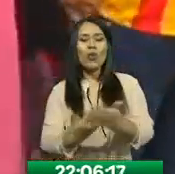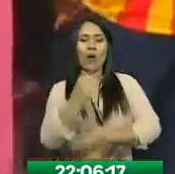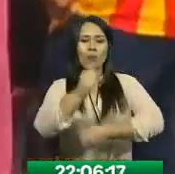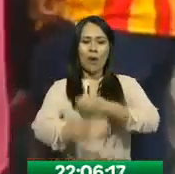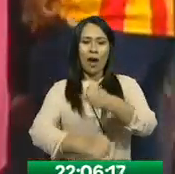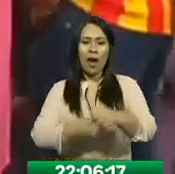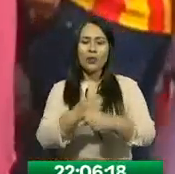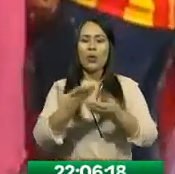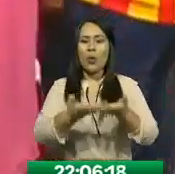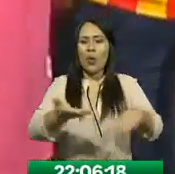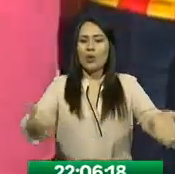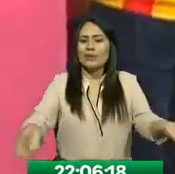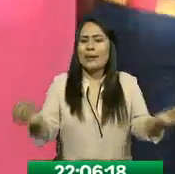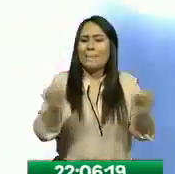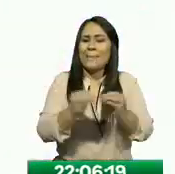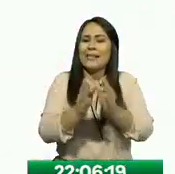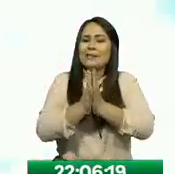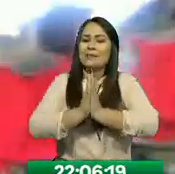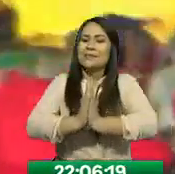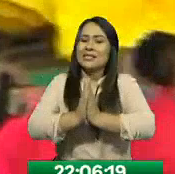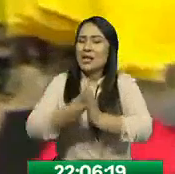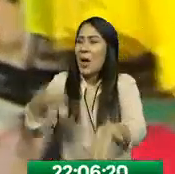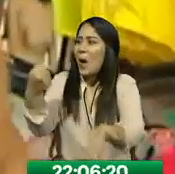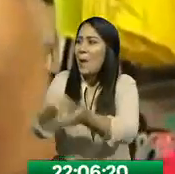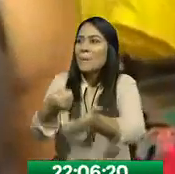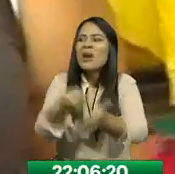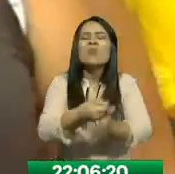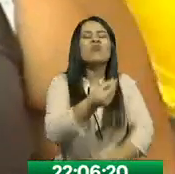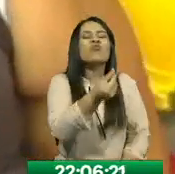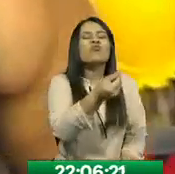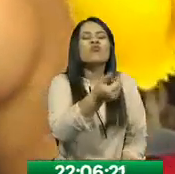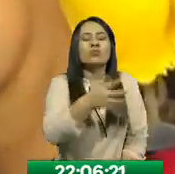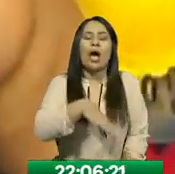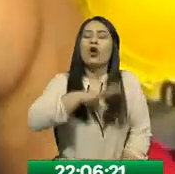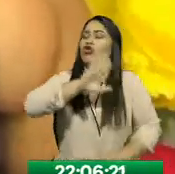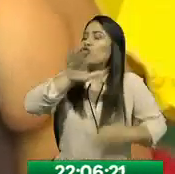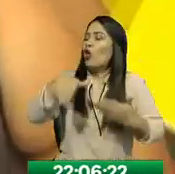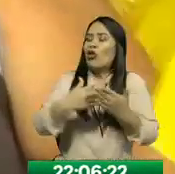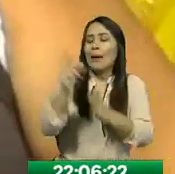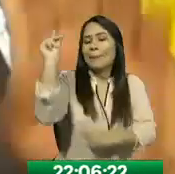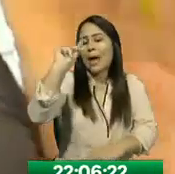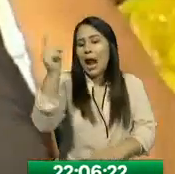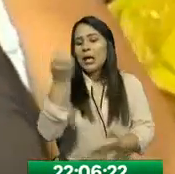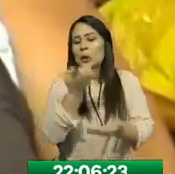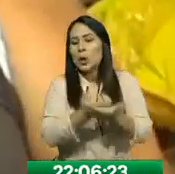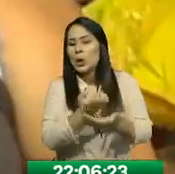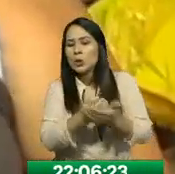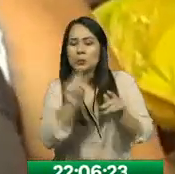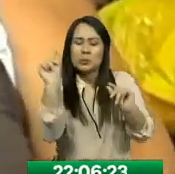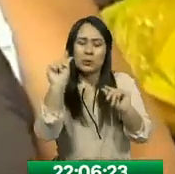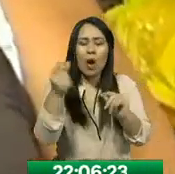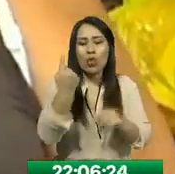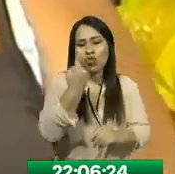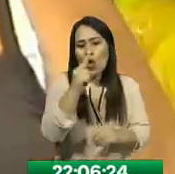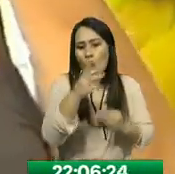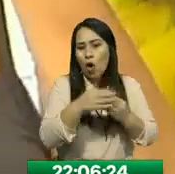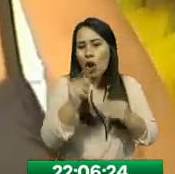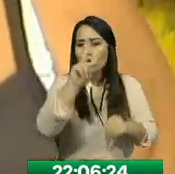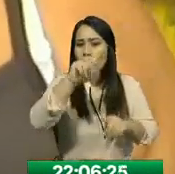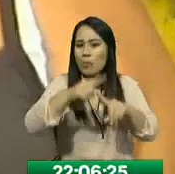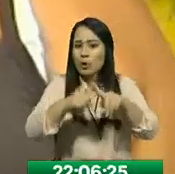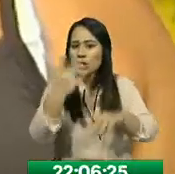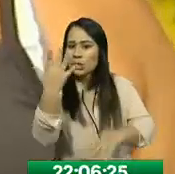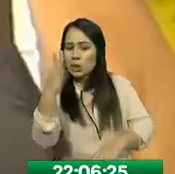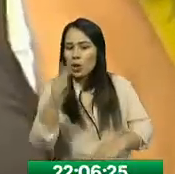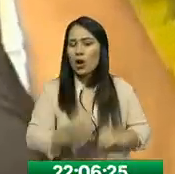los productos más pedidos. Los precios, doñita. Hay de todos precios, hay económicos desde dólar, dos por cinco,